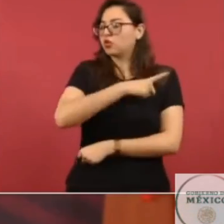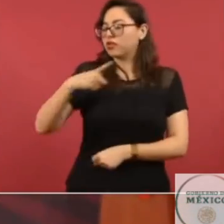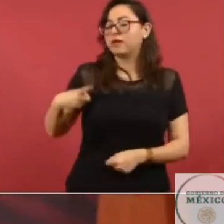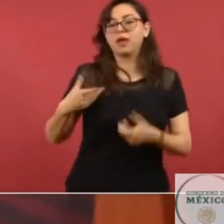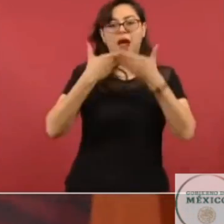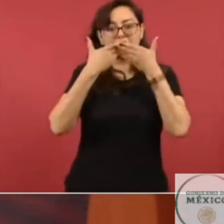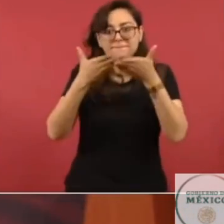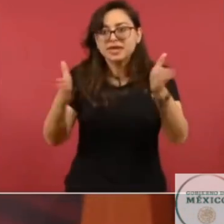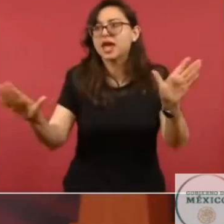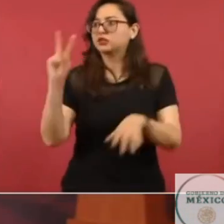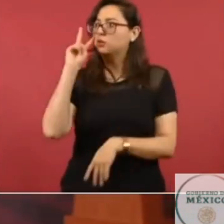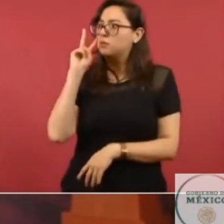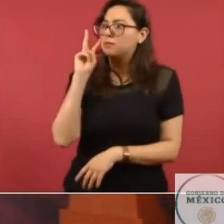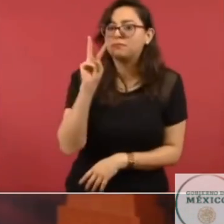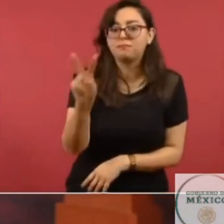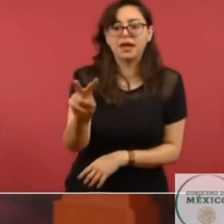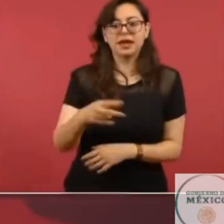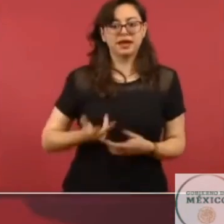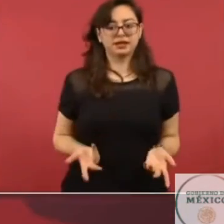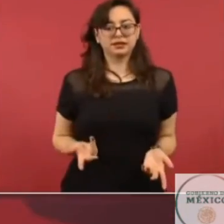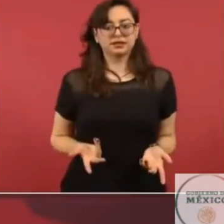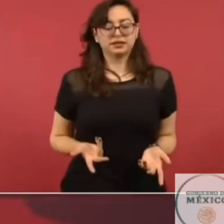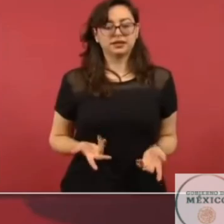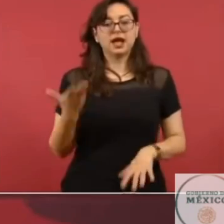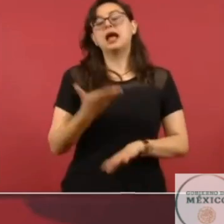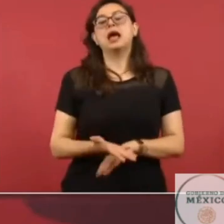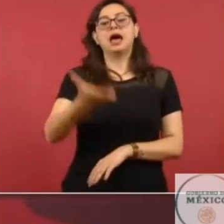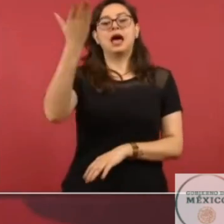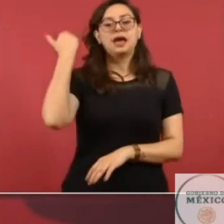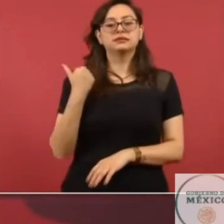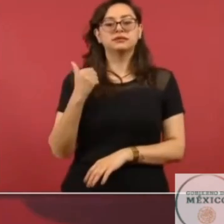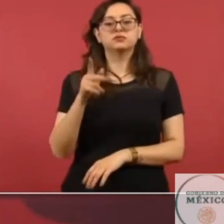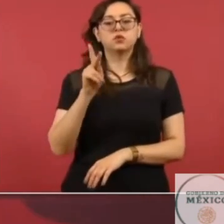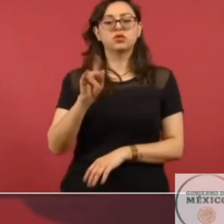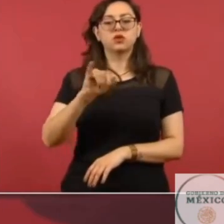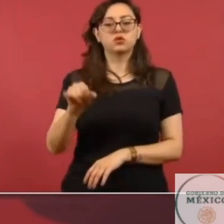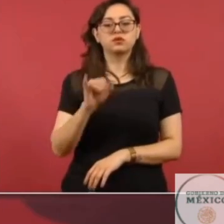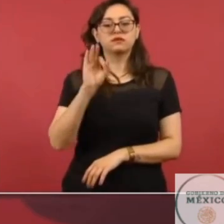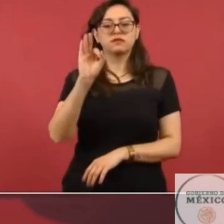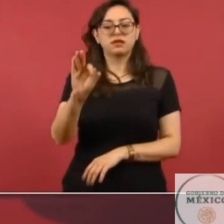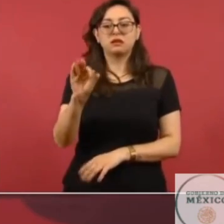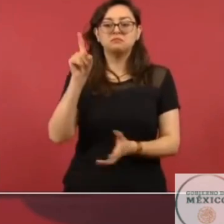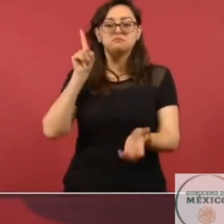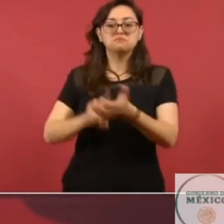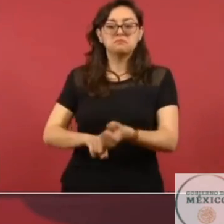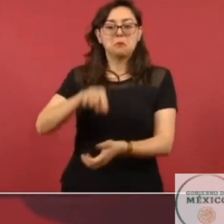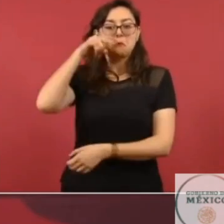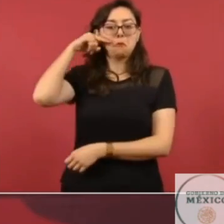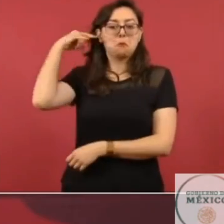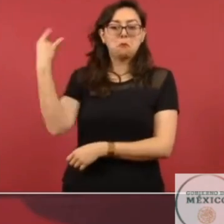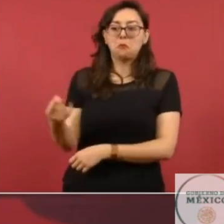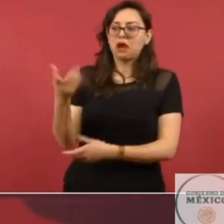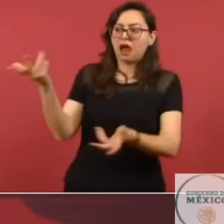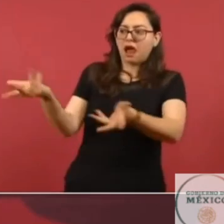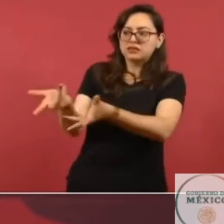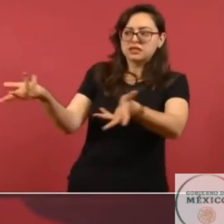antes el Poder Judicial actuaba en la clandestinidad,